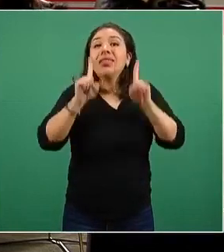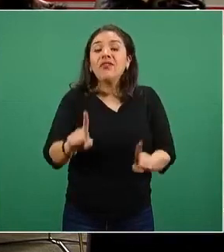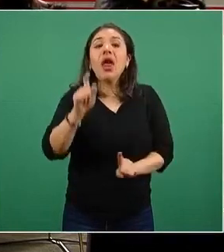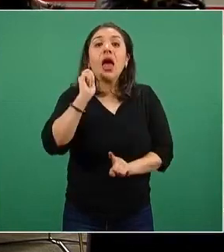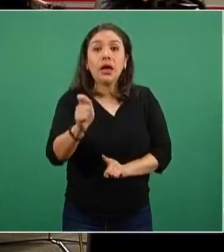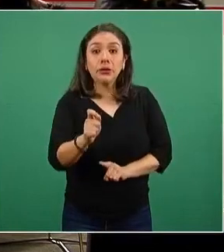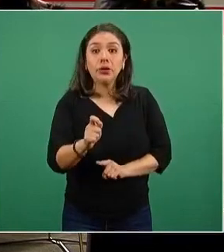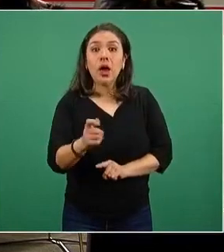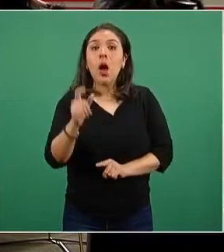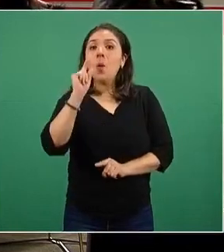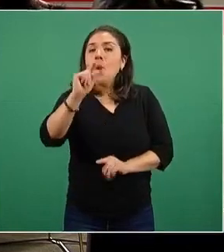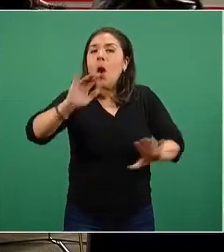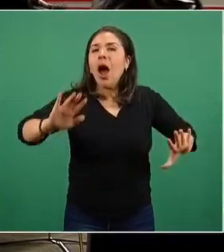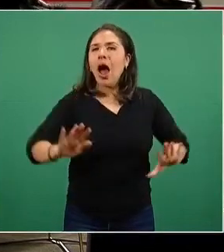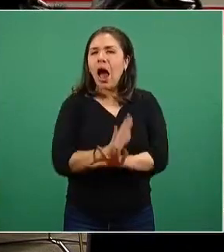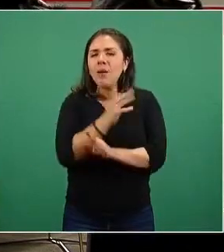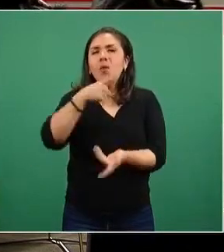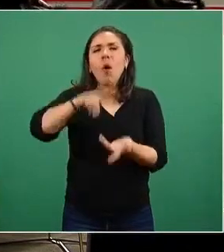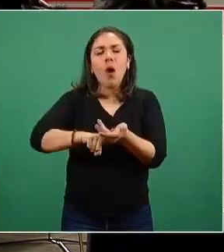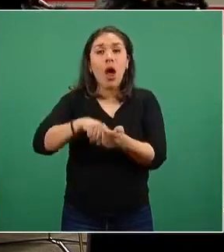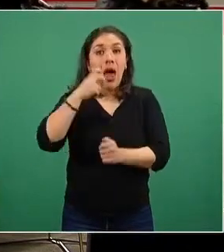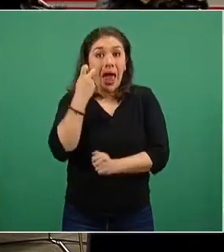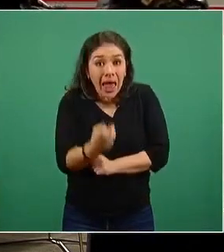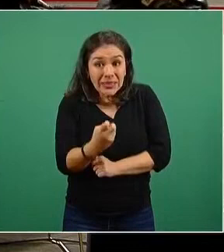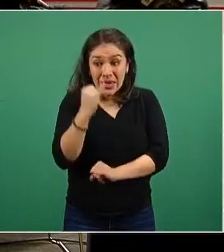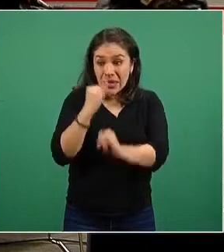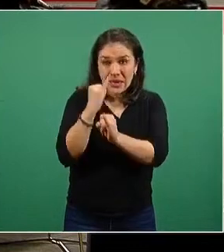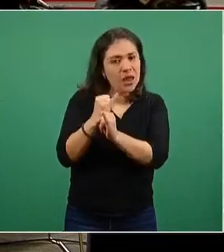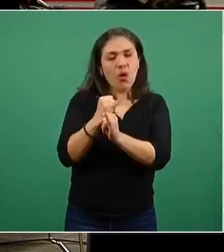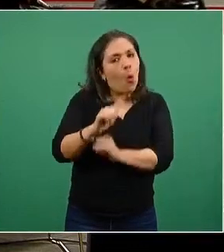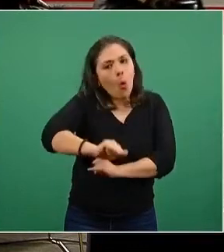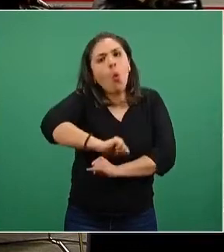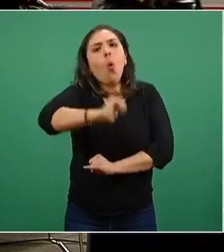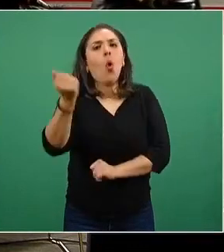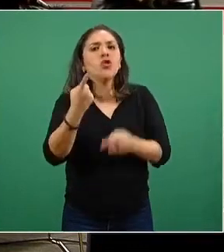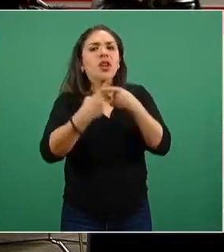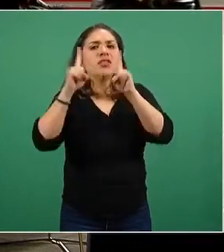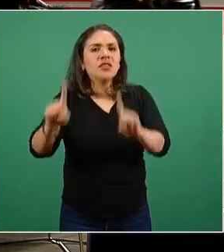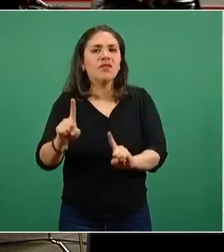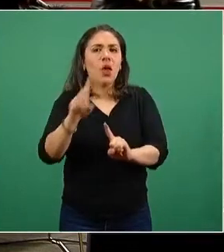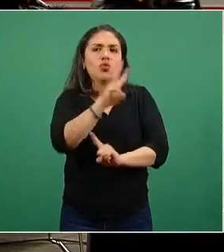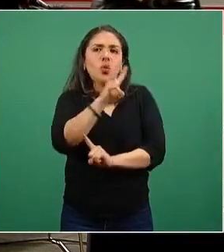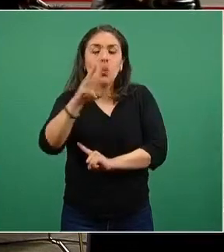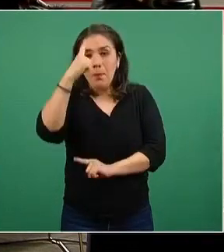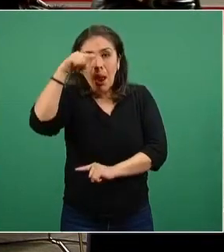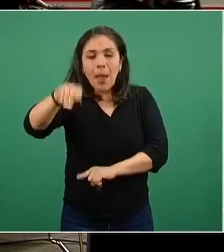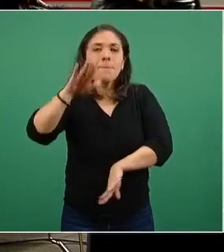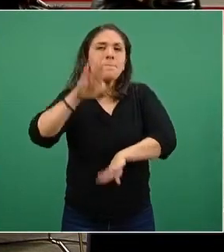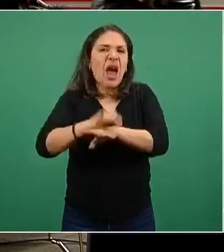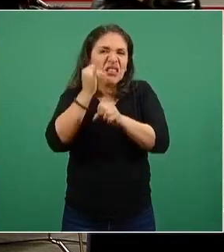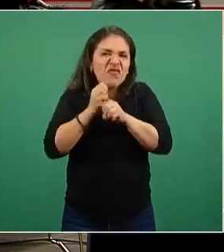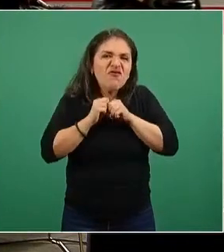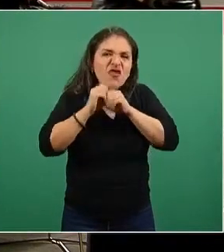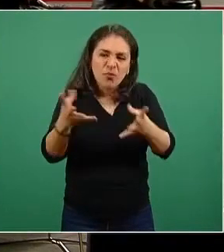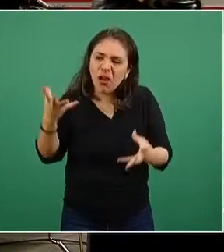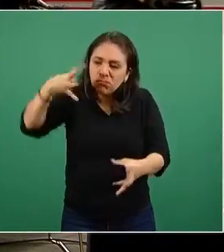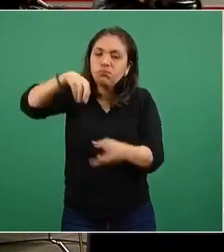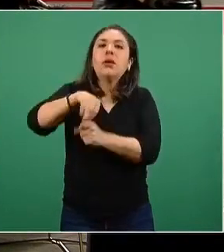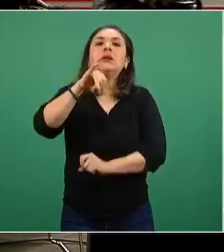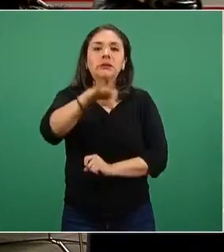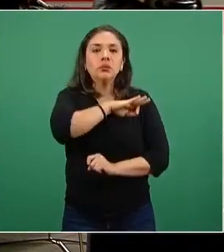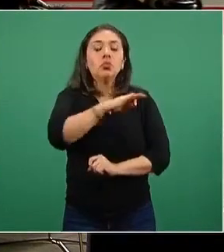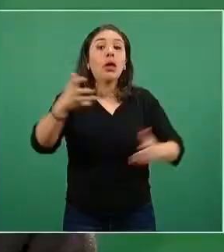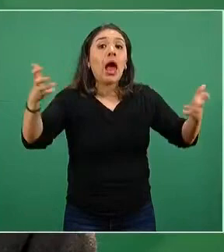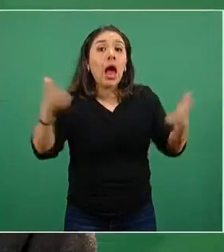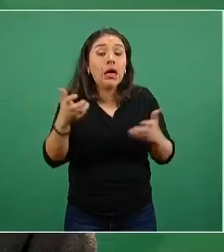va a haber un pequeño cambio de plataforma, no va a ser esta plataforma, tenemos otra plataforma de mayor capacidad informática que fue